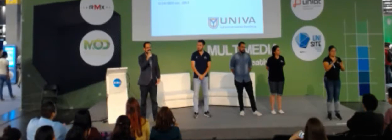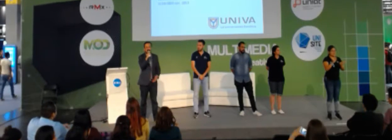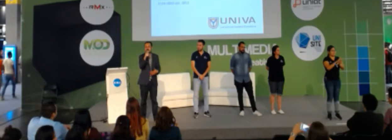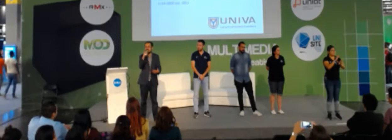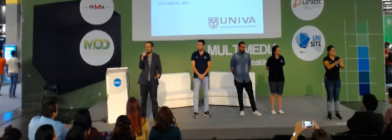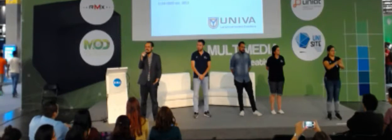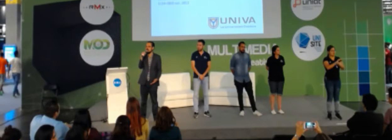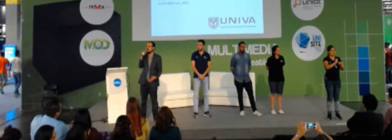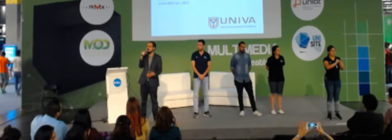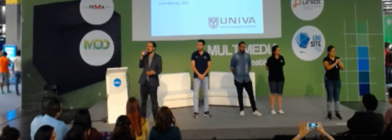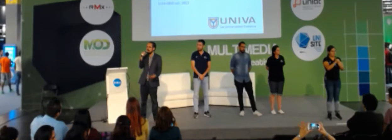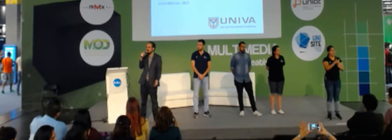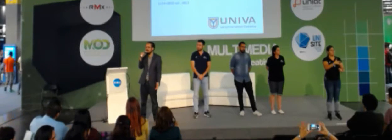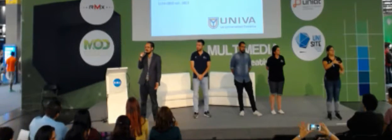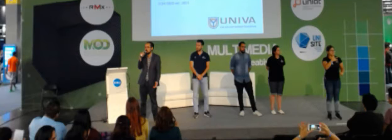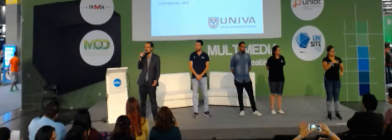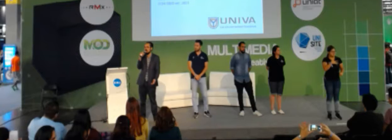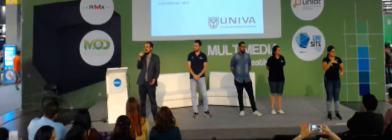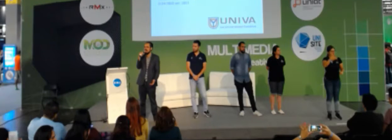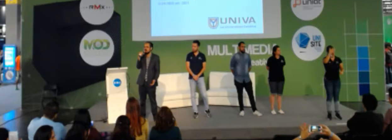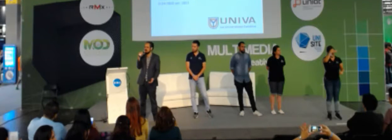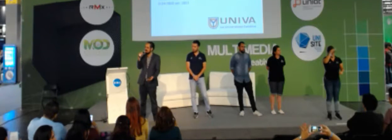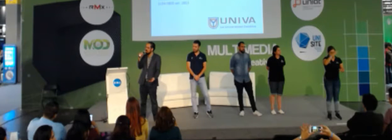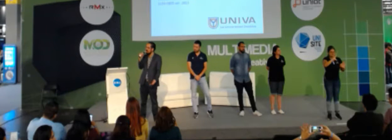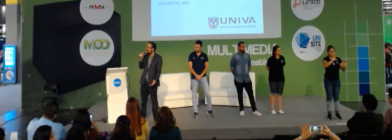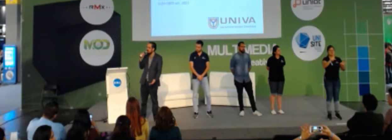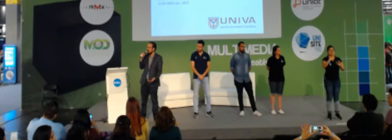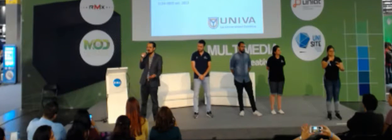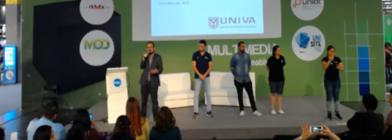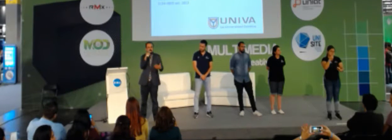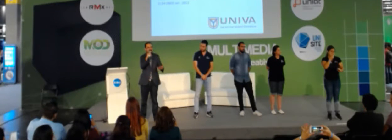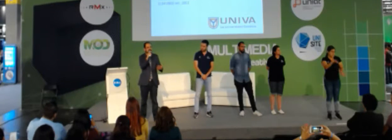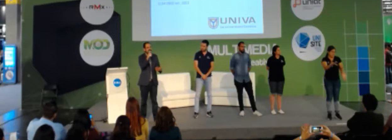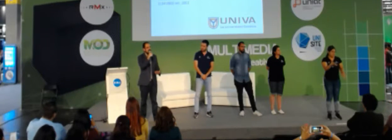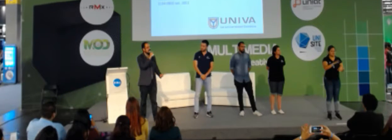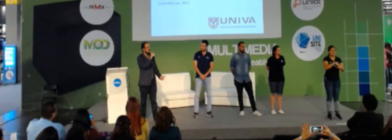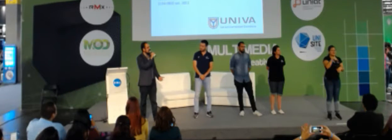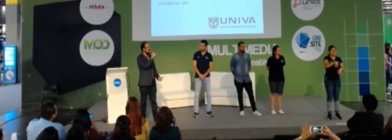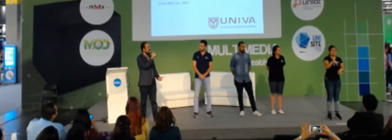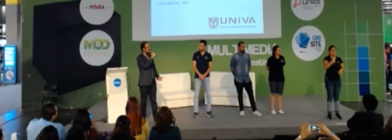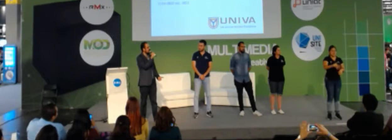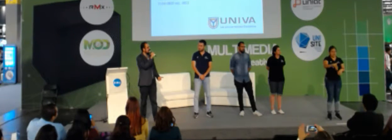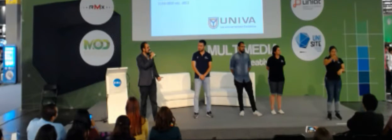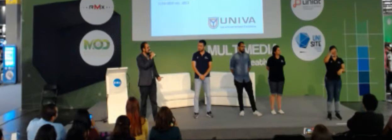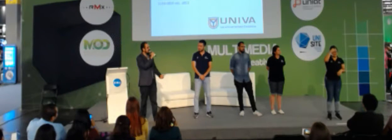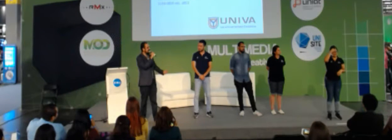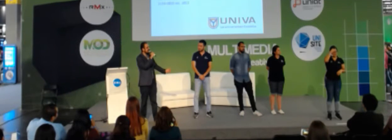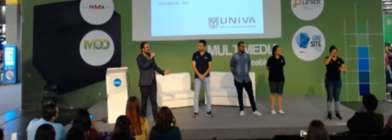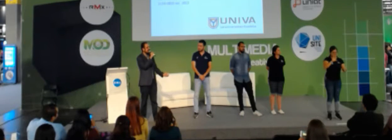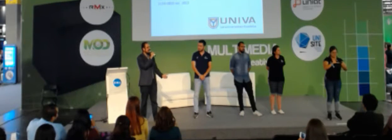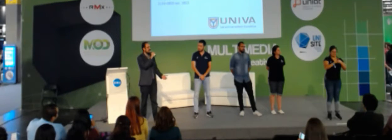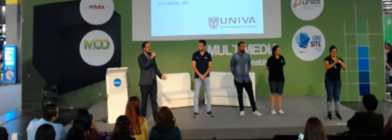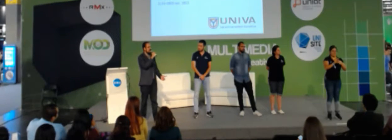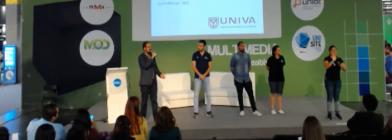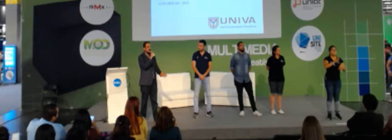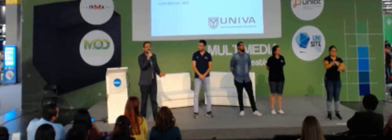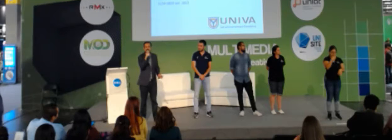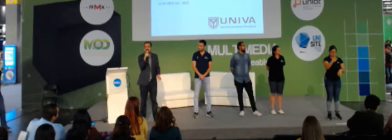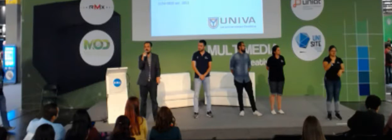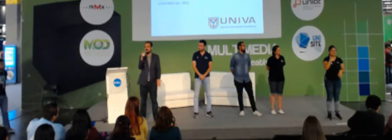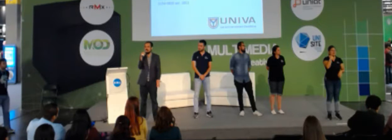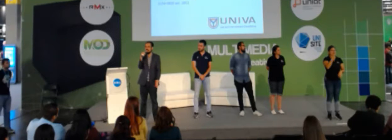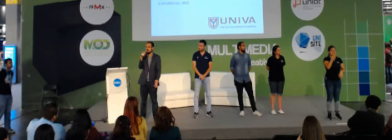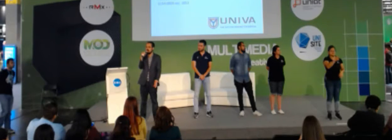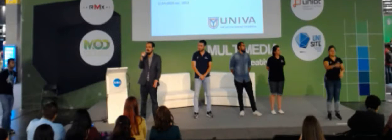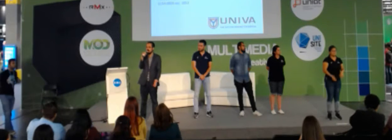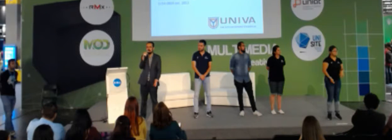de sensibilización, de capacitación, y pues está muy padre porque es un aprender de manera conjunta. Tan así que me atrevo a decir que es la